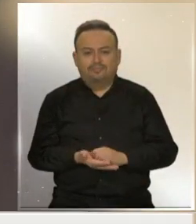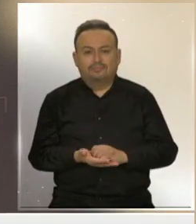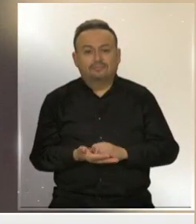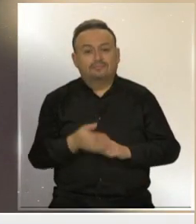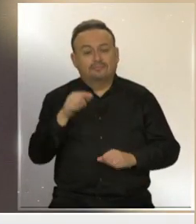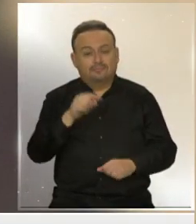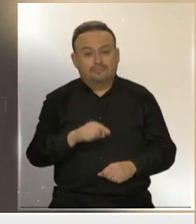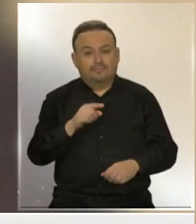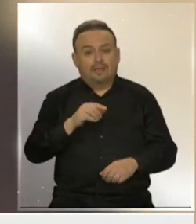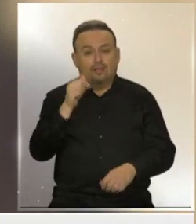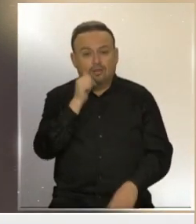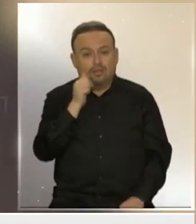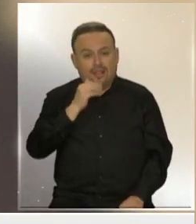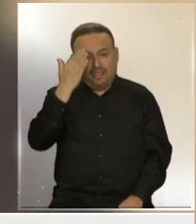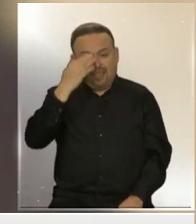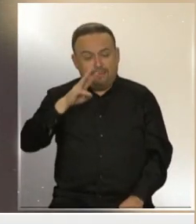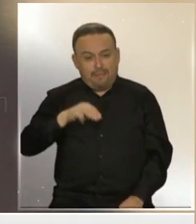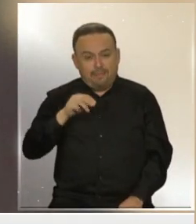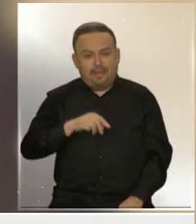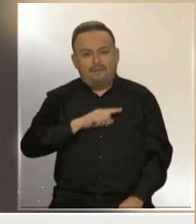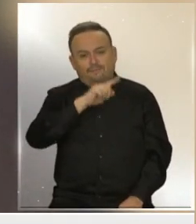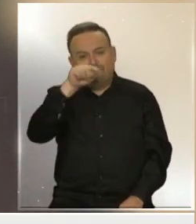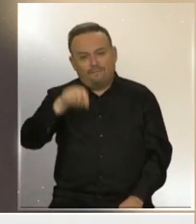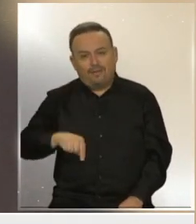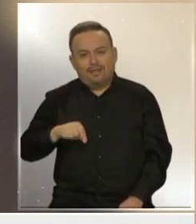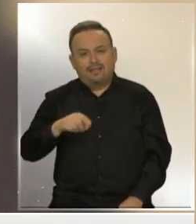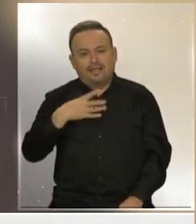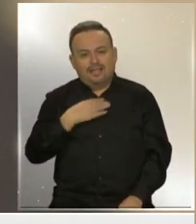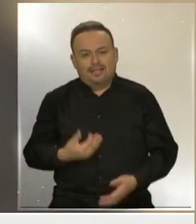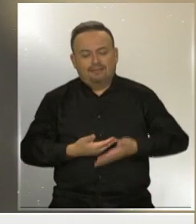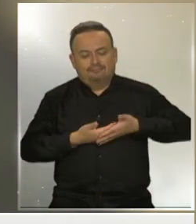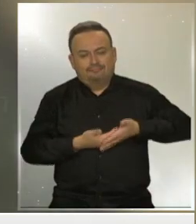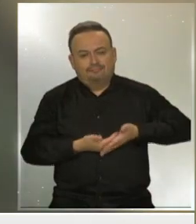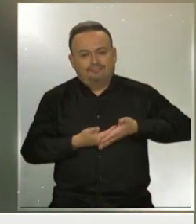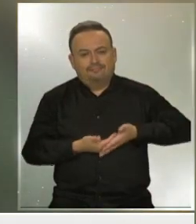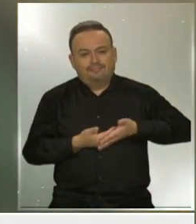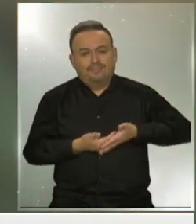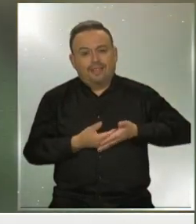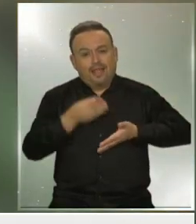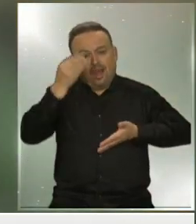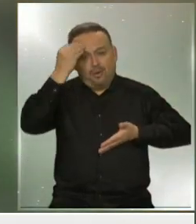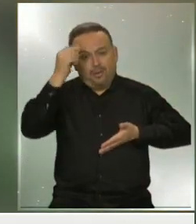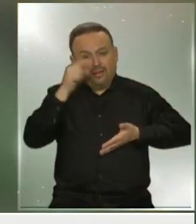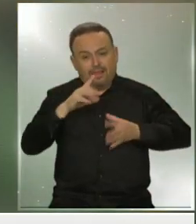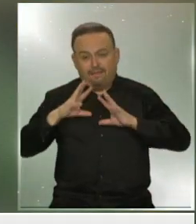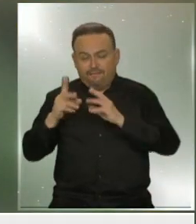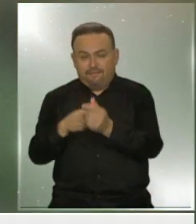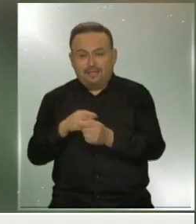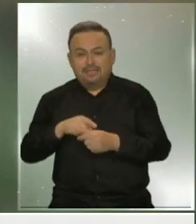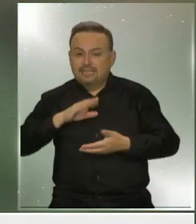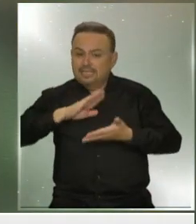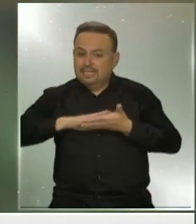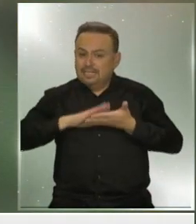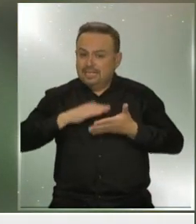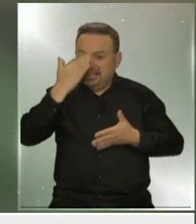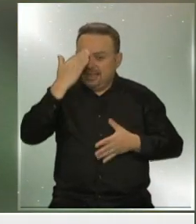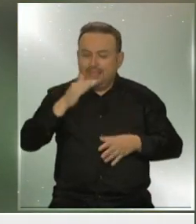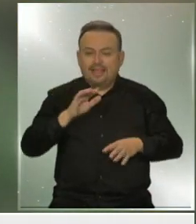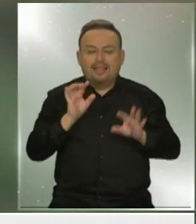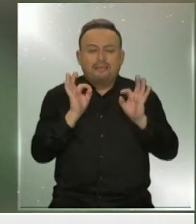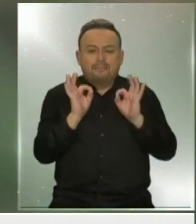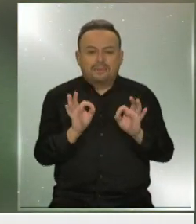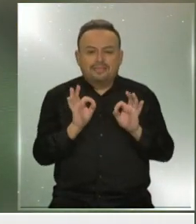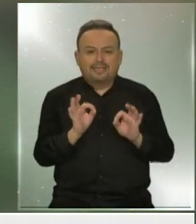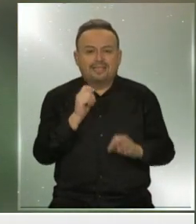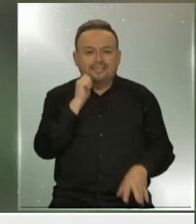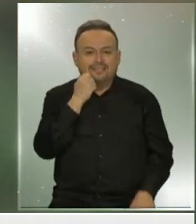Por eso, cada día de la madre, Eugenia vuelve a los brazos de su hijo, mientras su familia se esmera en que esta celebración tenga un